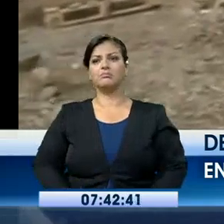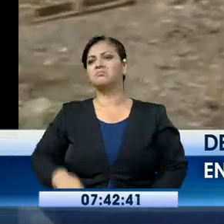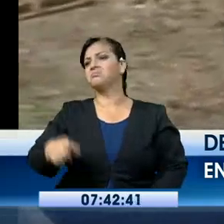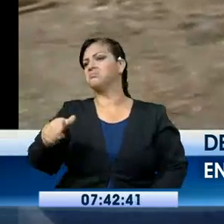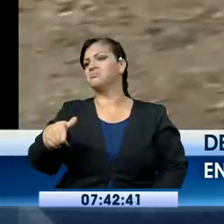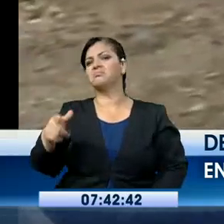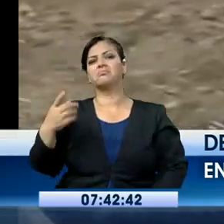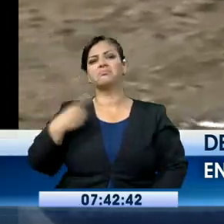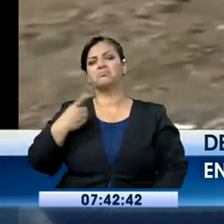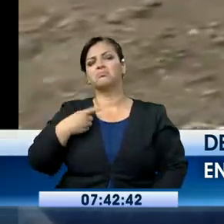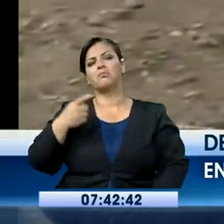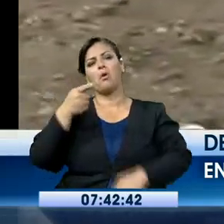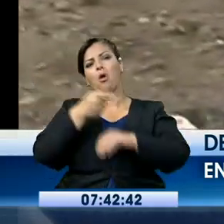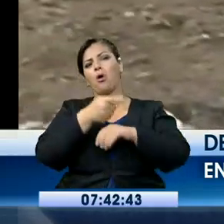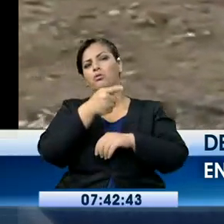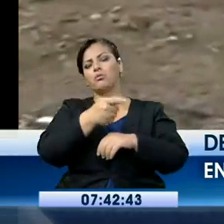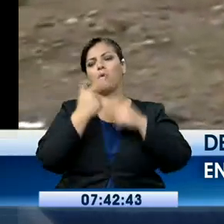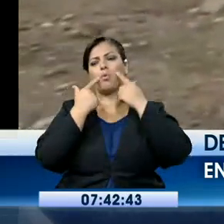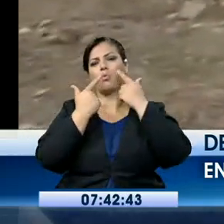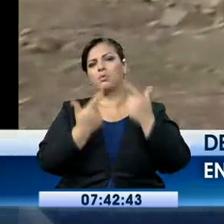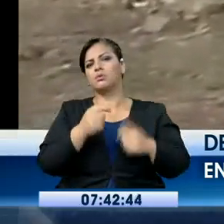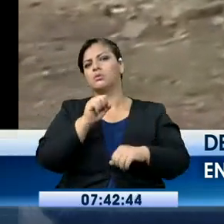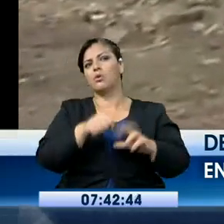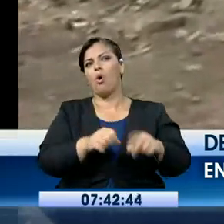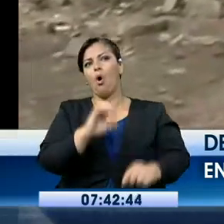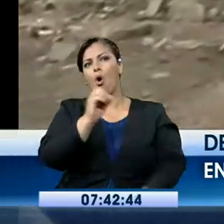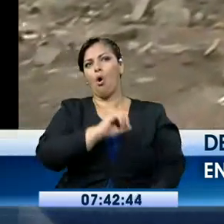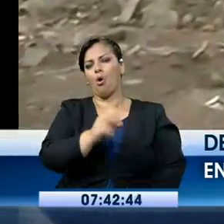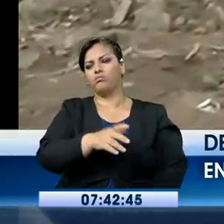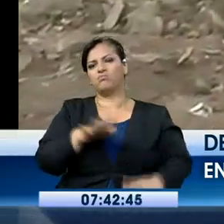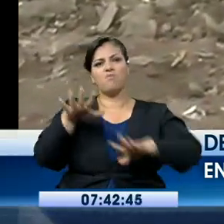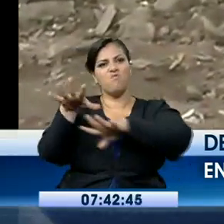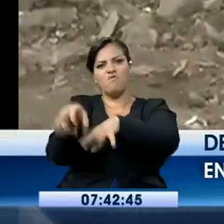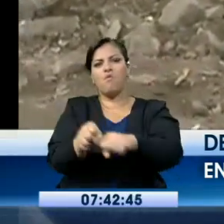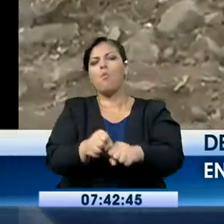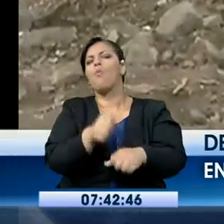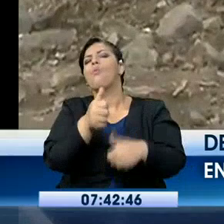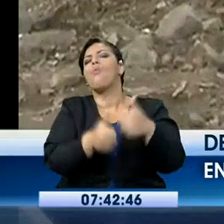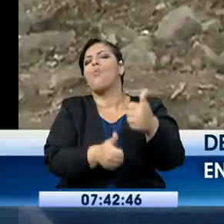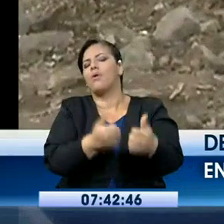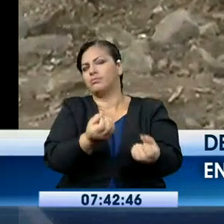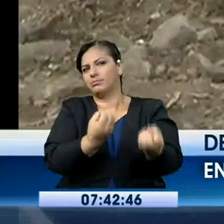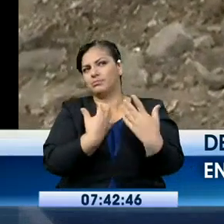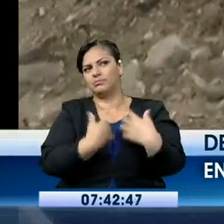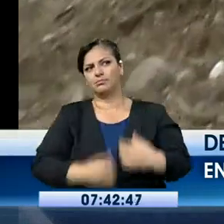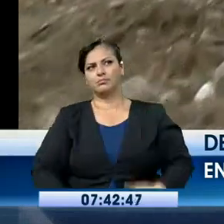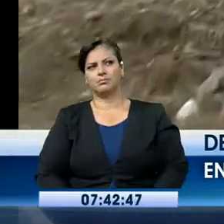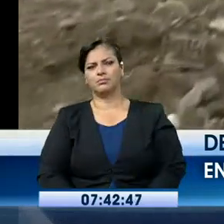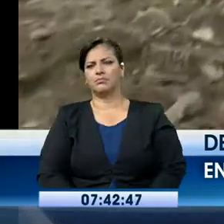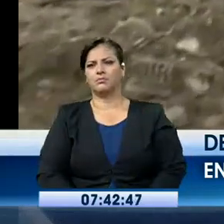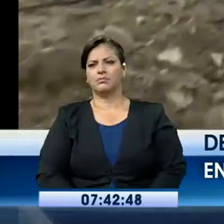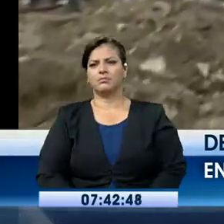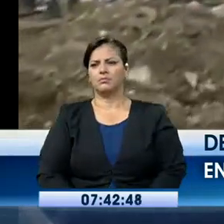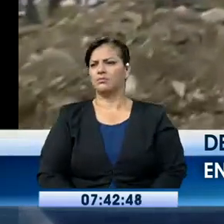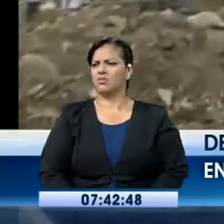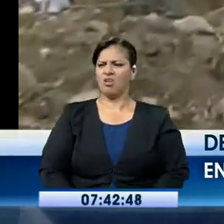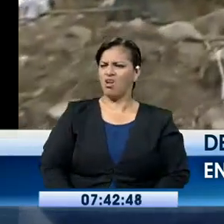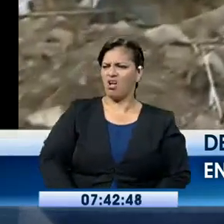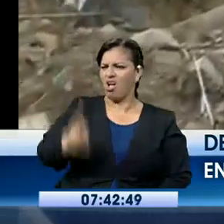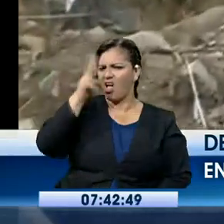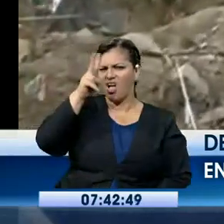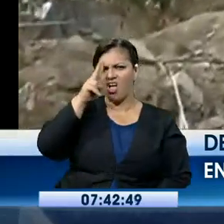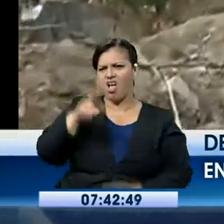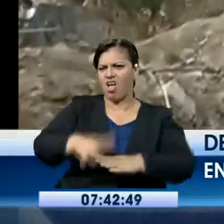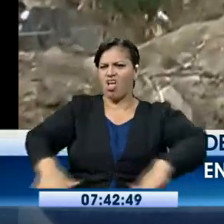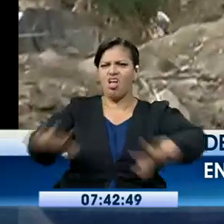¿Qué hay de cierto en aquello? ¿Son invasores o son personas que estaban era cuidando? ¿Qué nos pueden indicar? No, estamos cuidando. Man. Son invasores, esos manes.